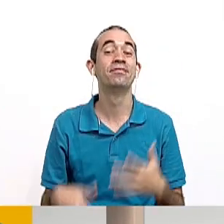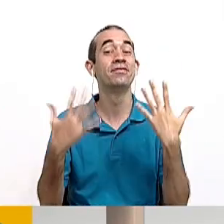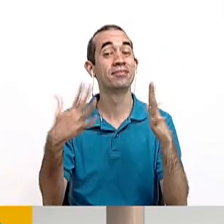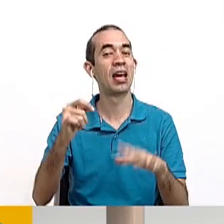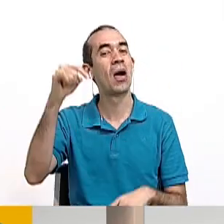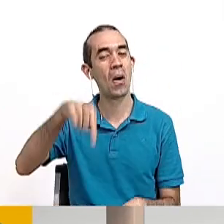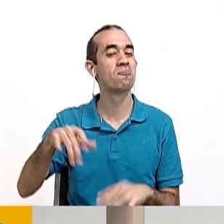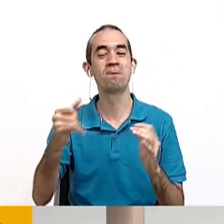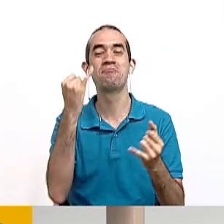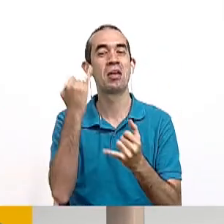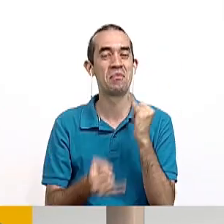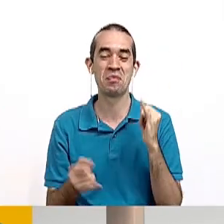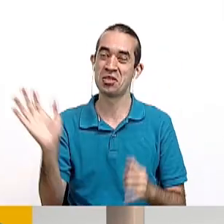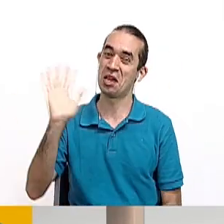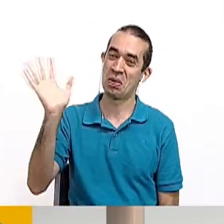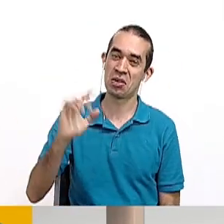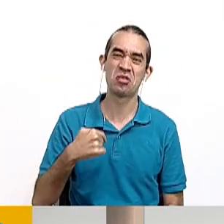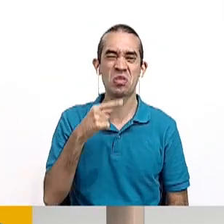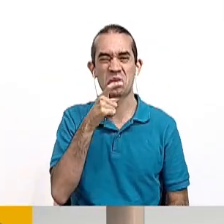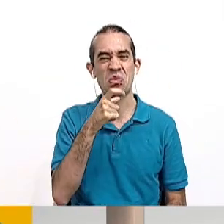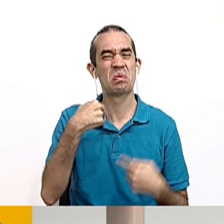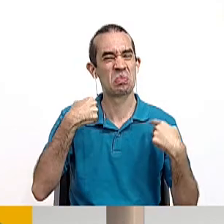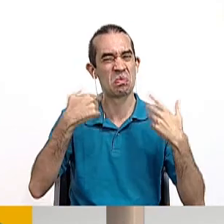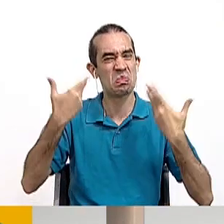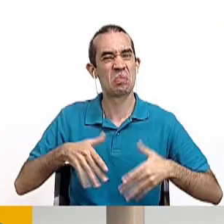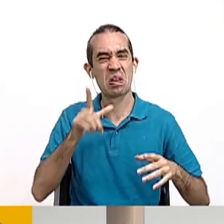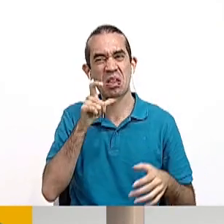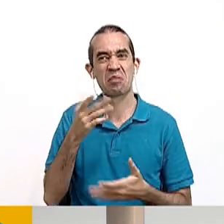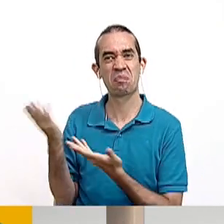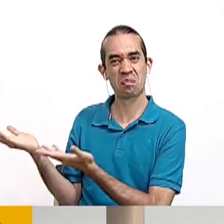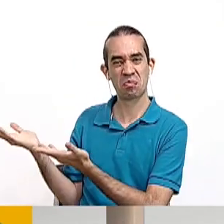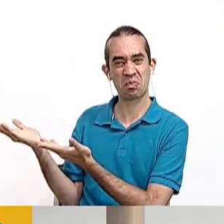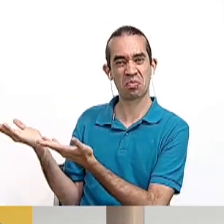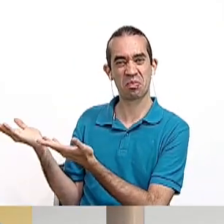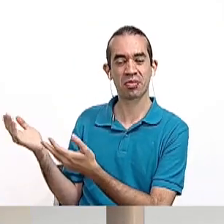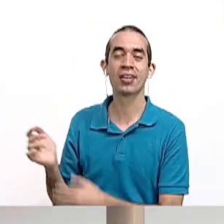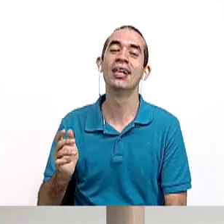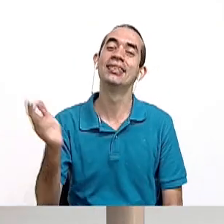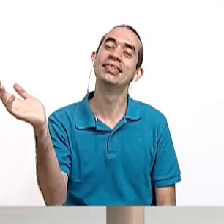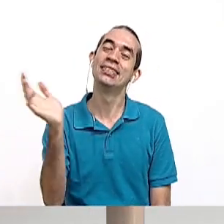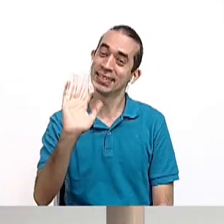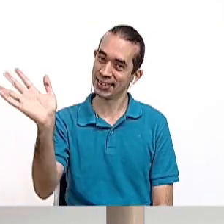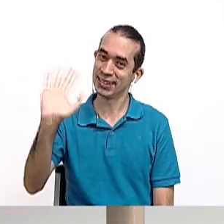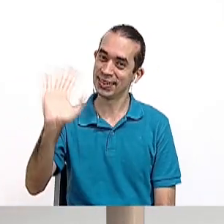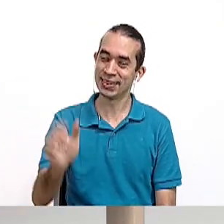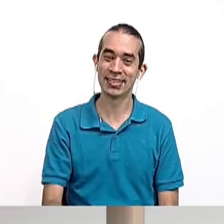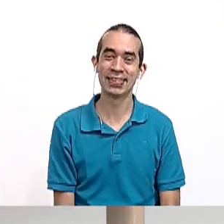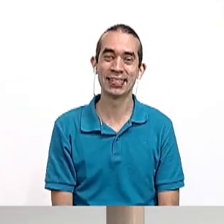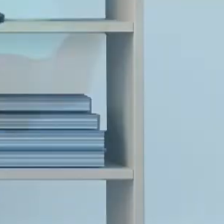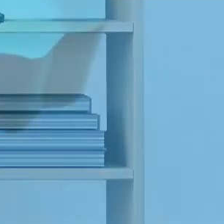todo por hoy. Nos despedimos. Quien estuvo con ustedes, la profe Sadie Salazar. Hasta la próxima.